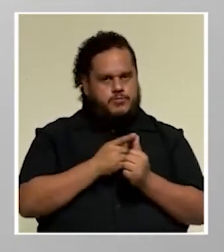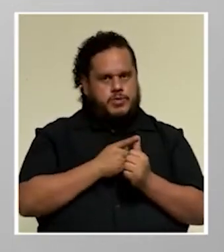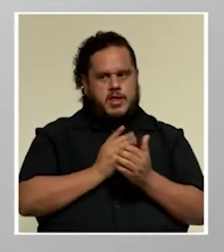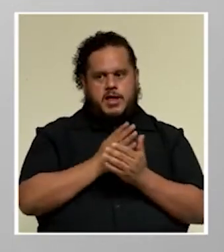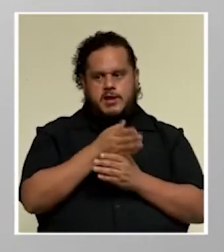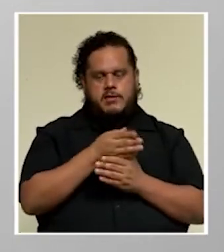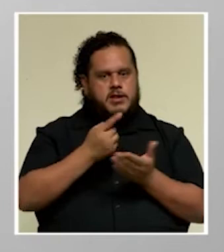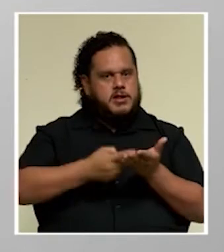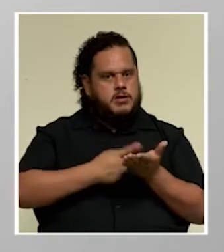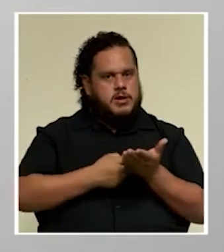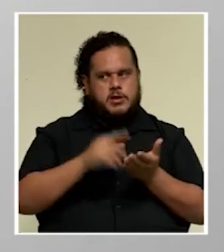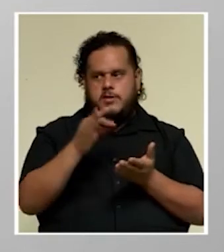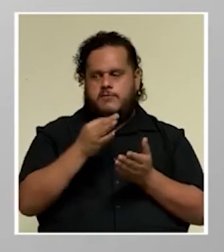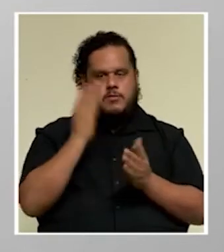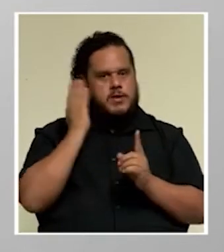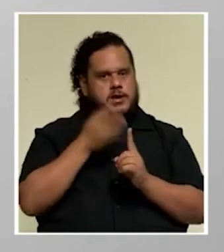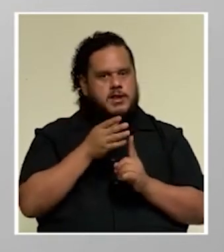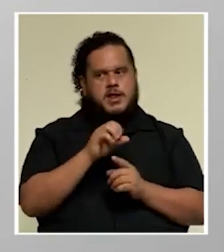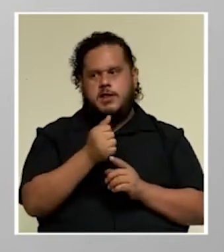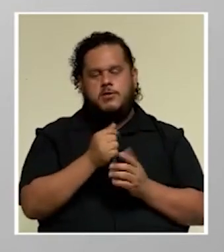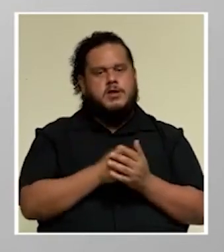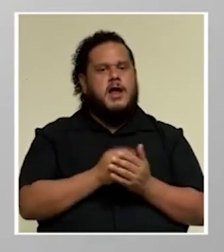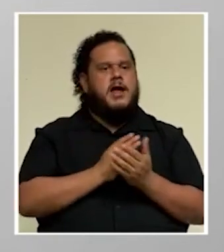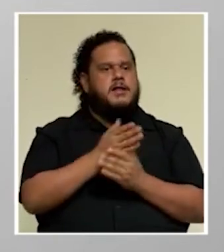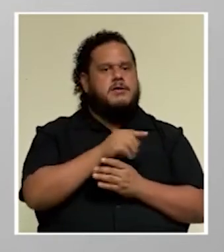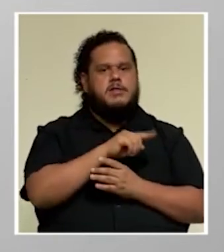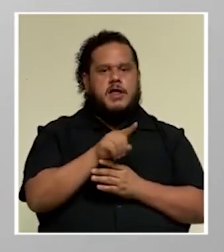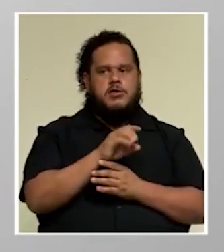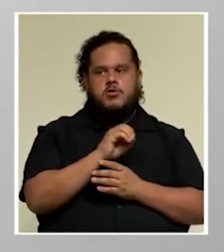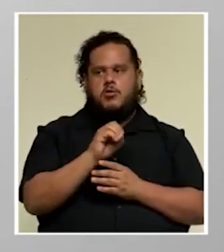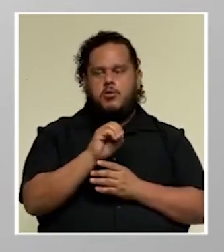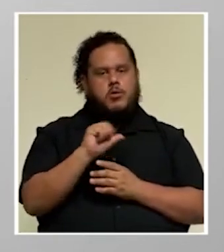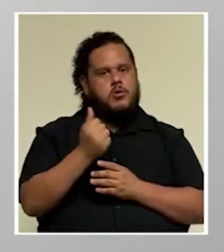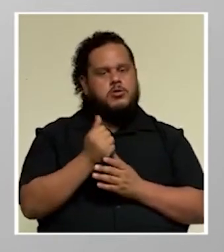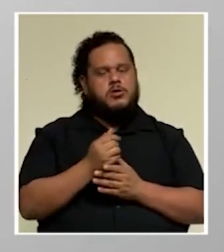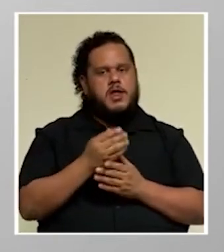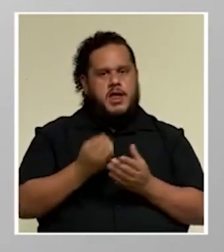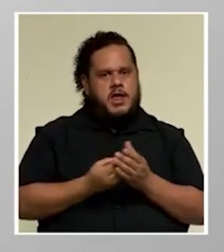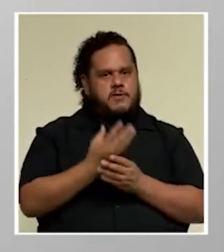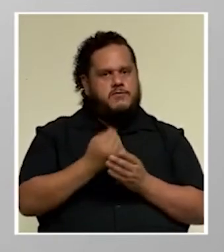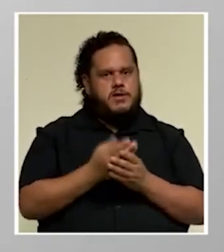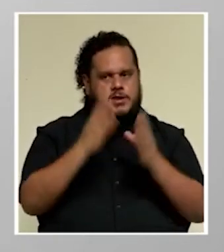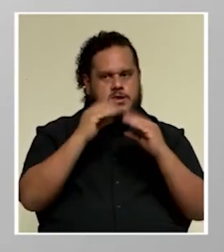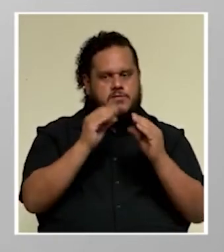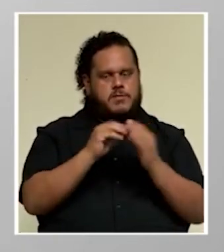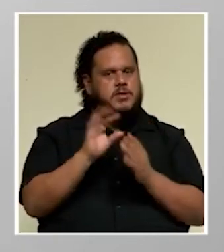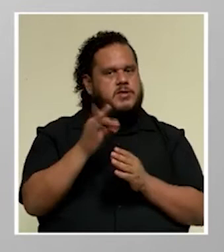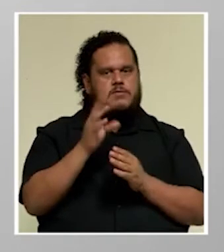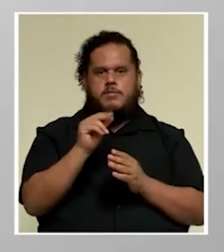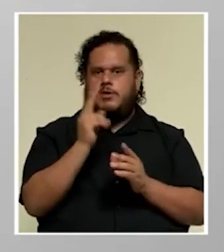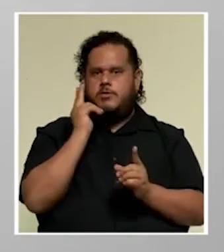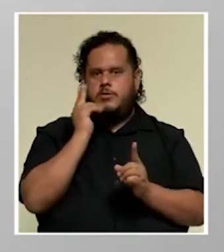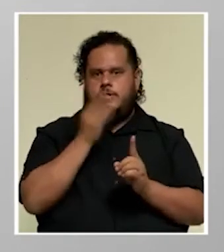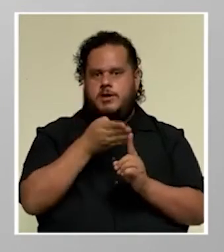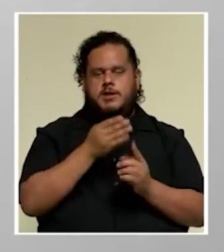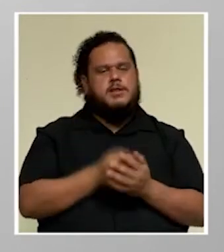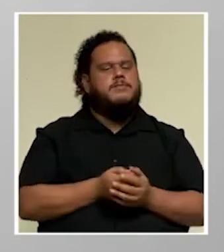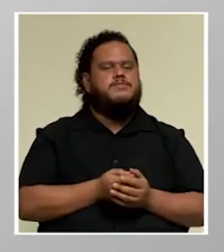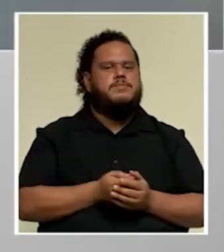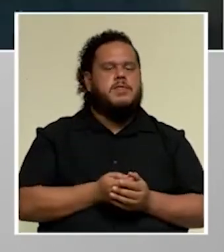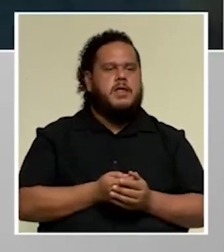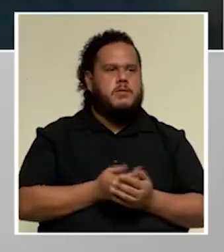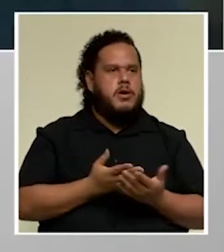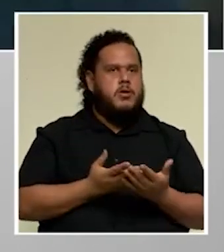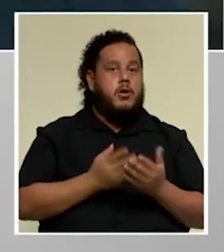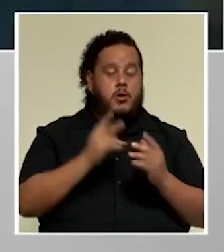debates de manera directa, y otra a través de estos u otras fuentes de información de manera indirecta. Visto el mundo de